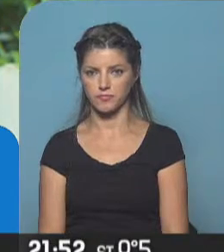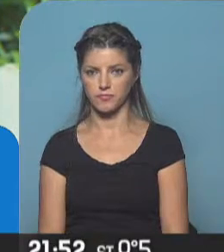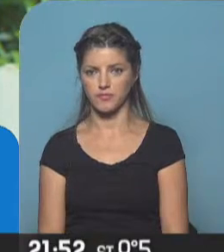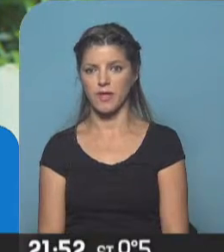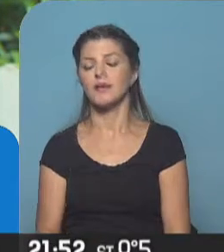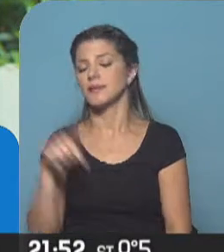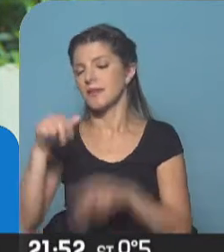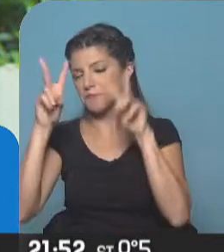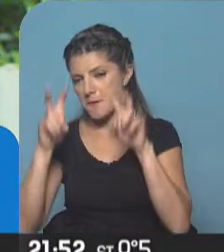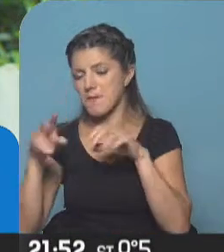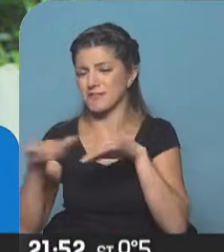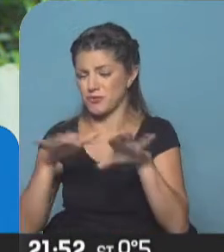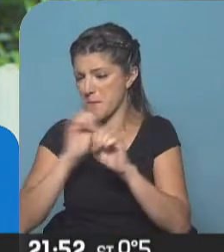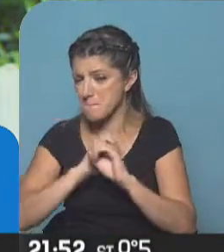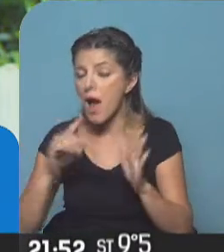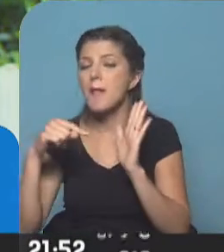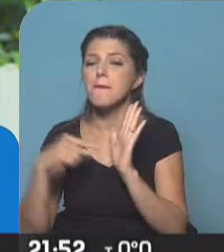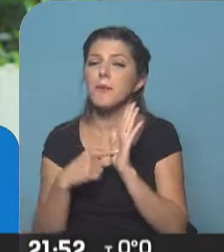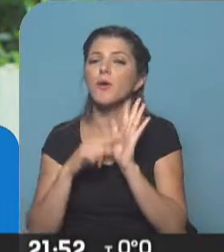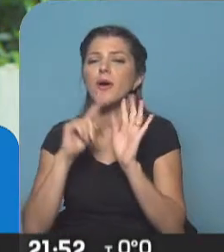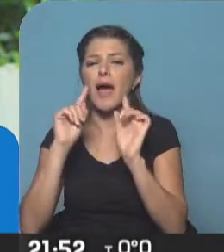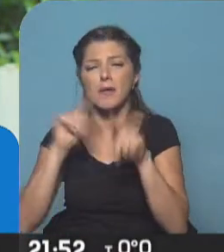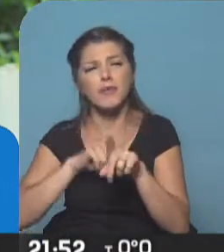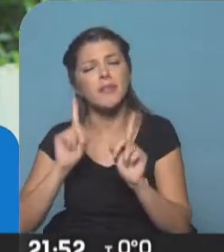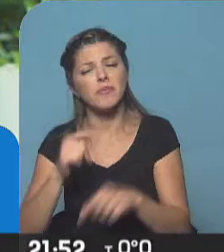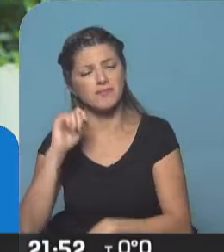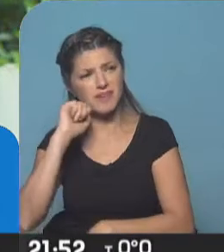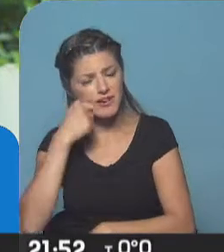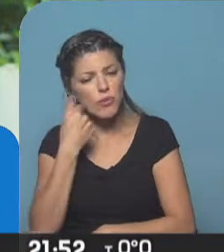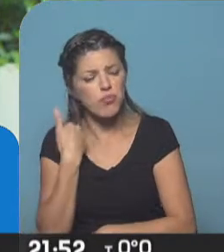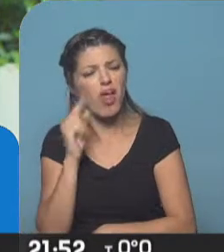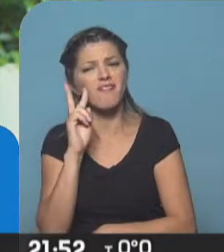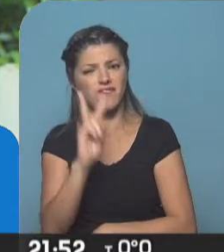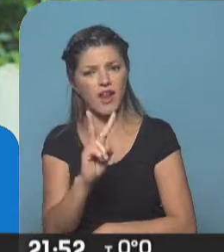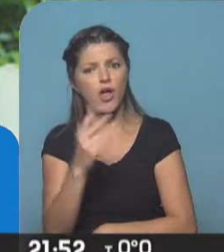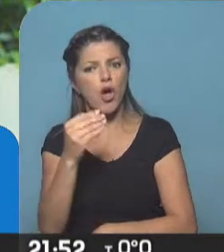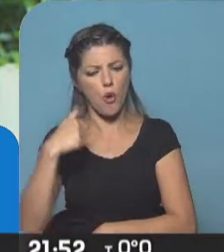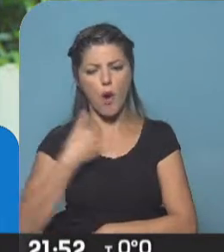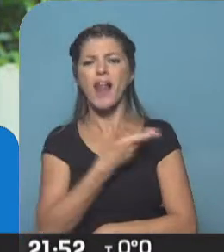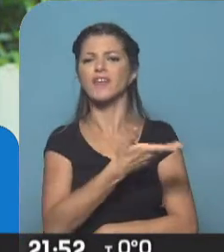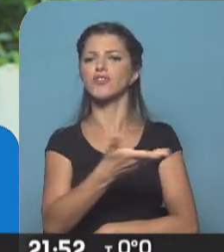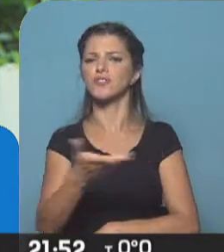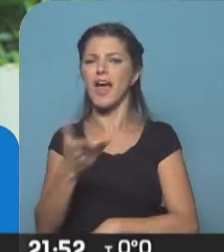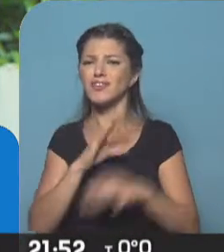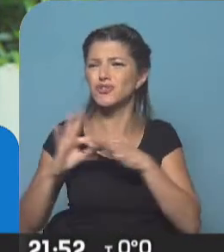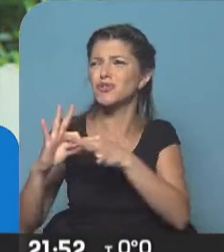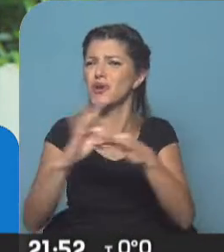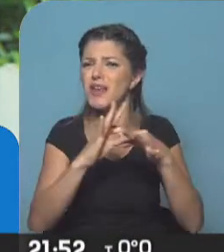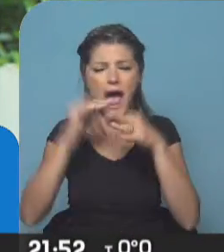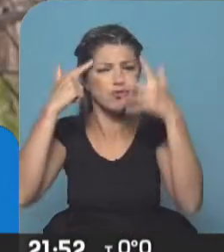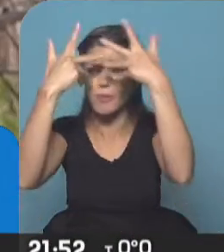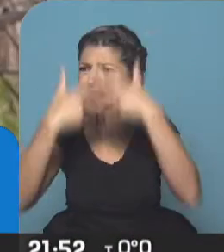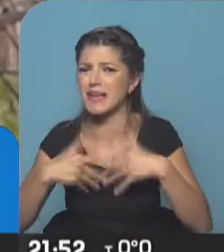asunto, es muy agradable y muy bonito ver cómo el pueblo nuestro se solidariza,